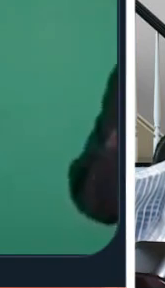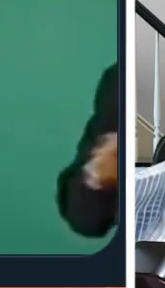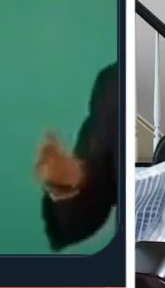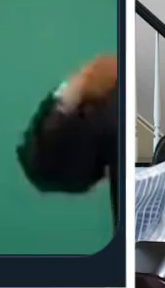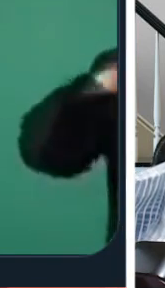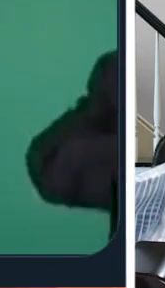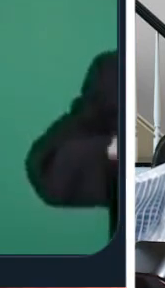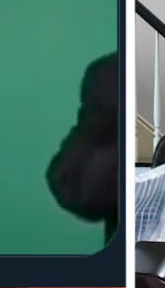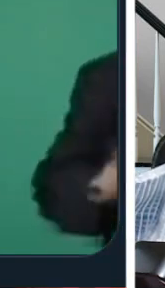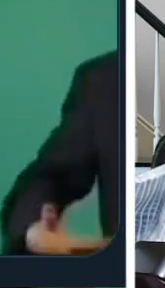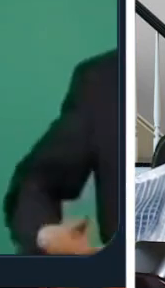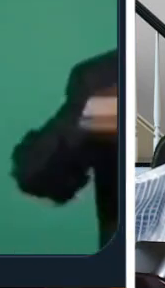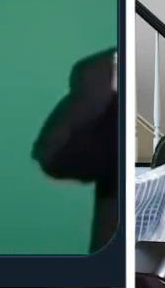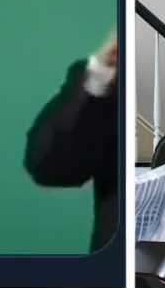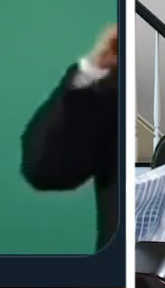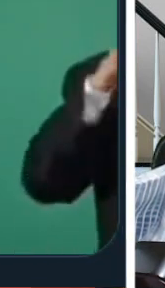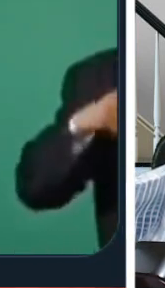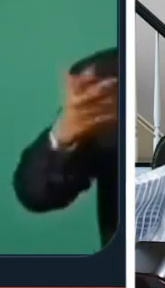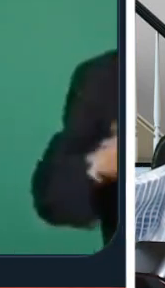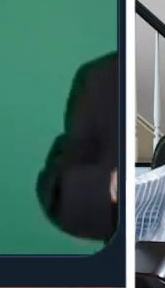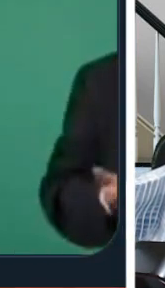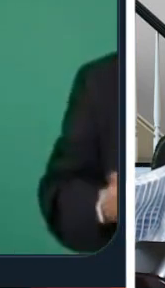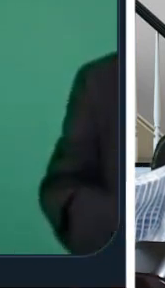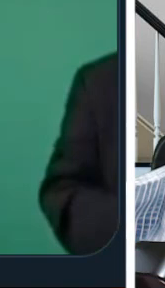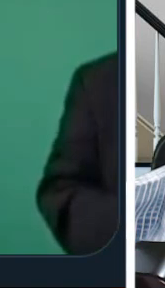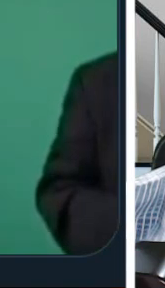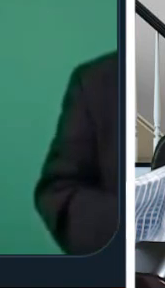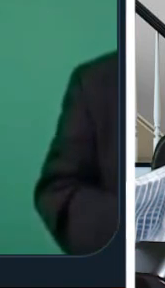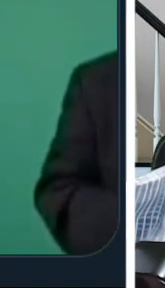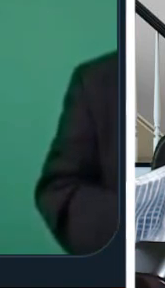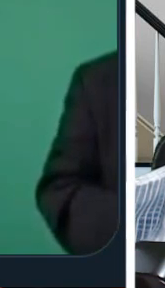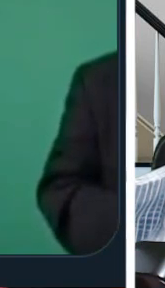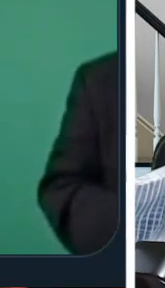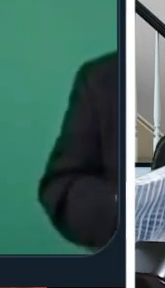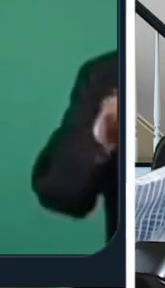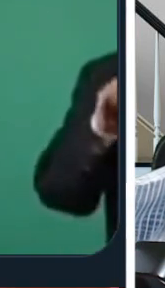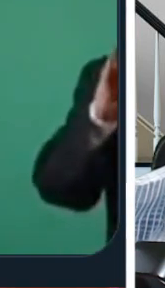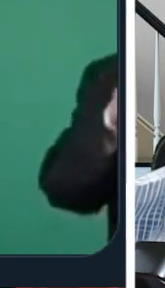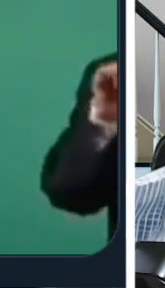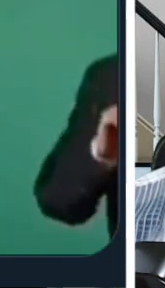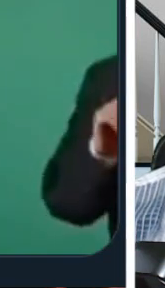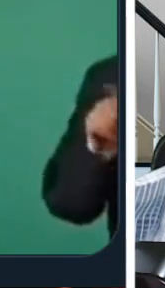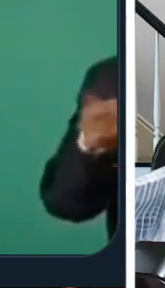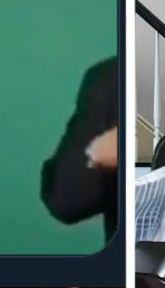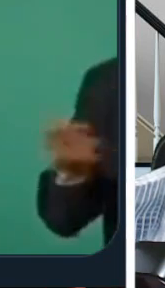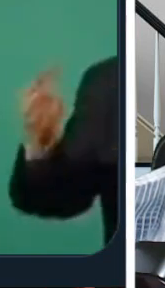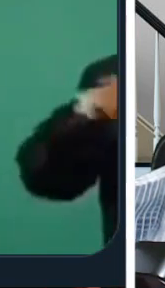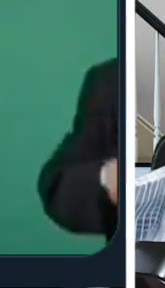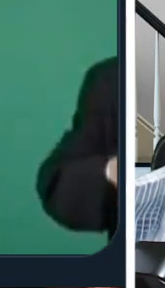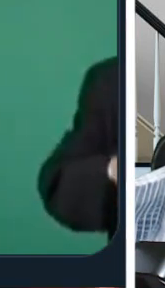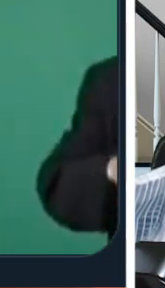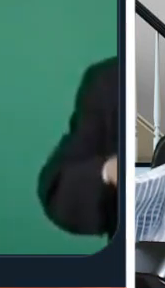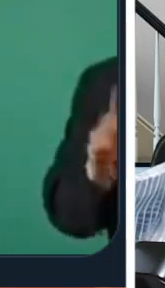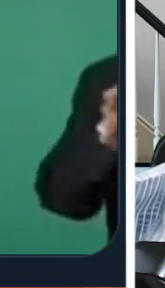como ustedes vieron, exhibe la ignorancia de Cuadri. Yo no sé cómo es posible que dicen que es un